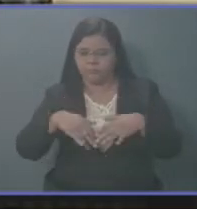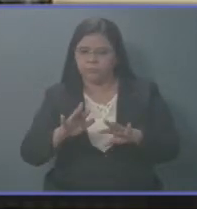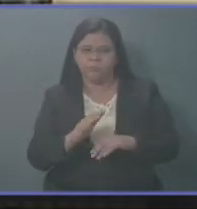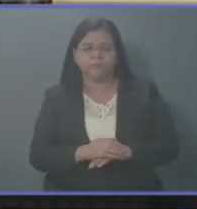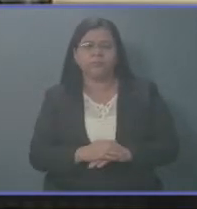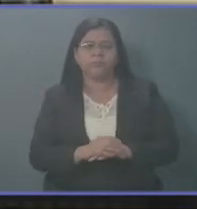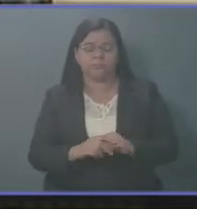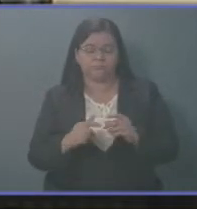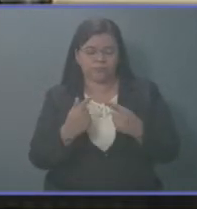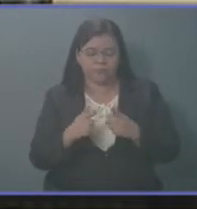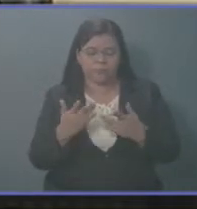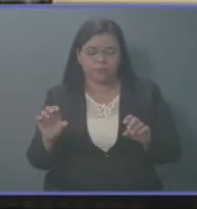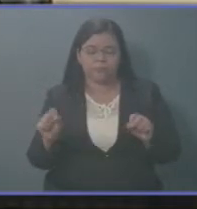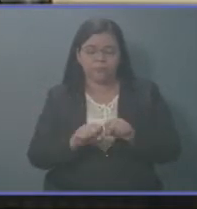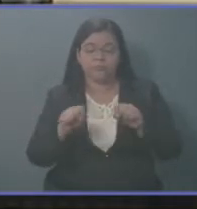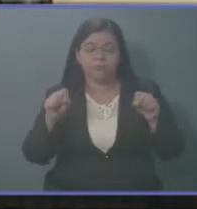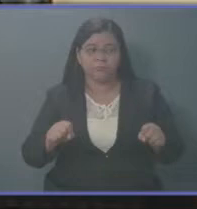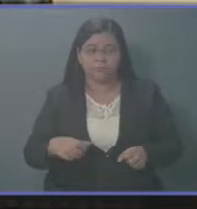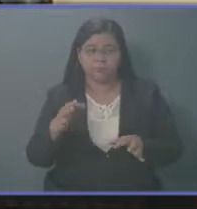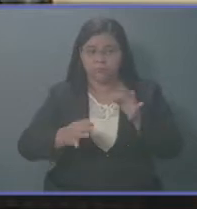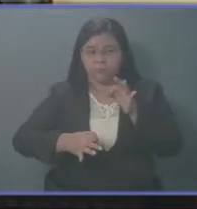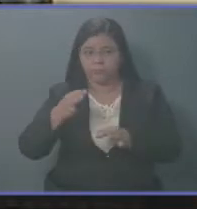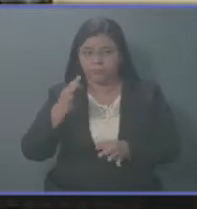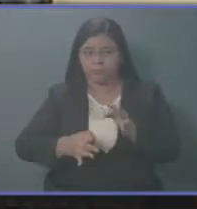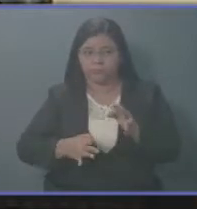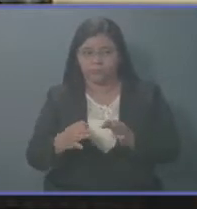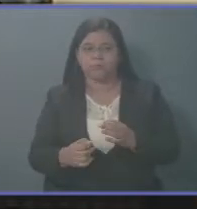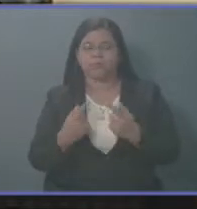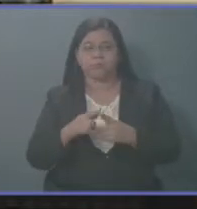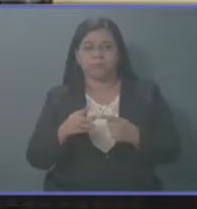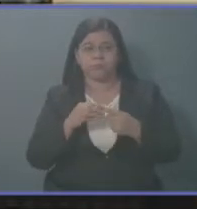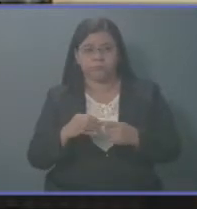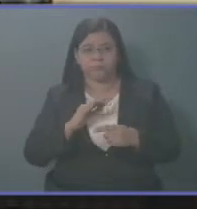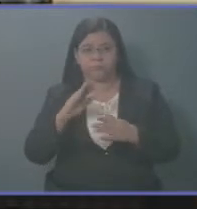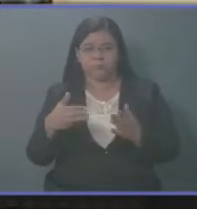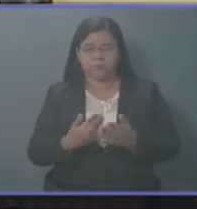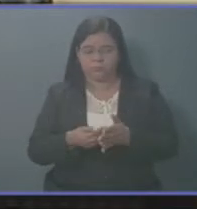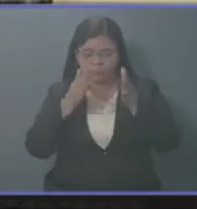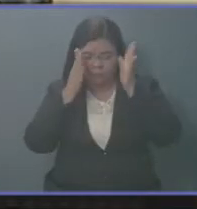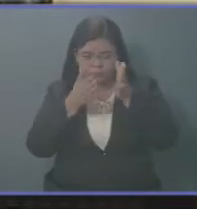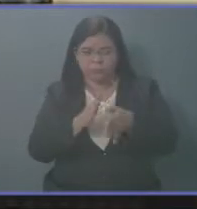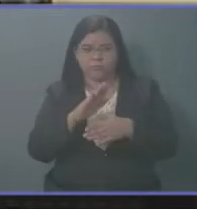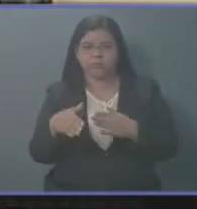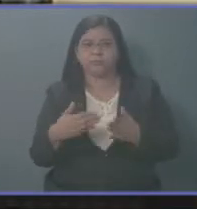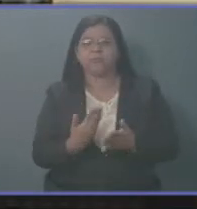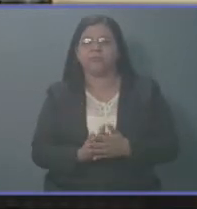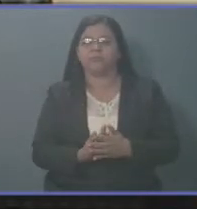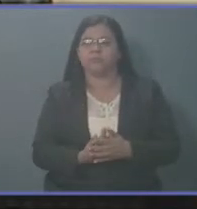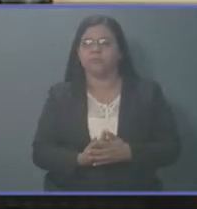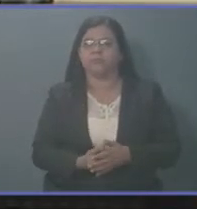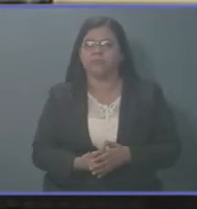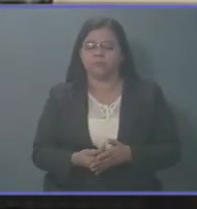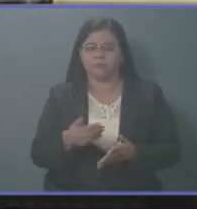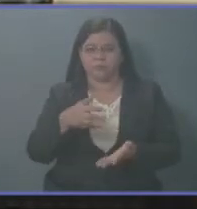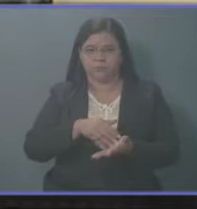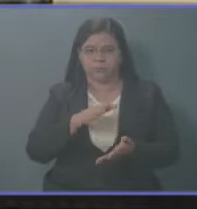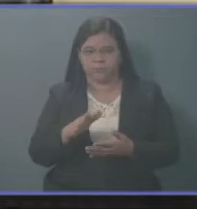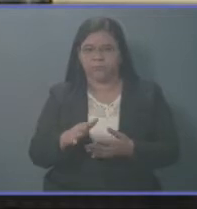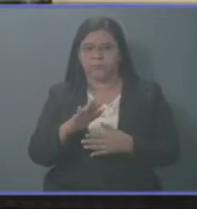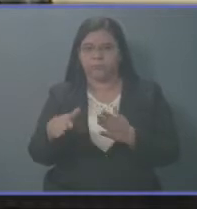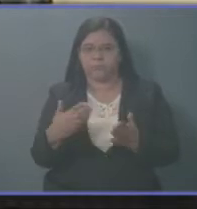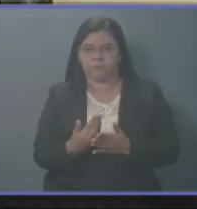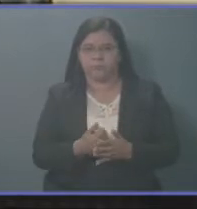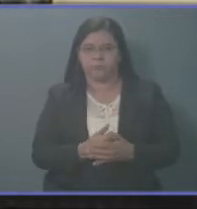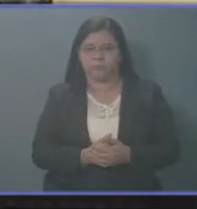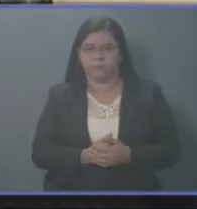instituciones integradoras de un sistema jurídico, exigencias principalmente dirigidas a los órganos o entes productores del derecho, y a la corrección